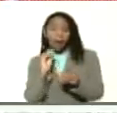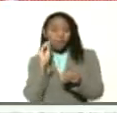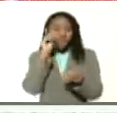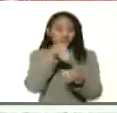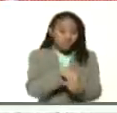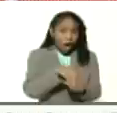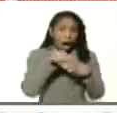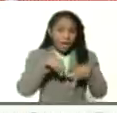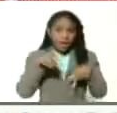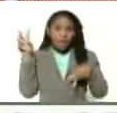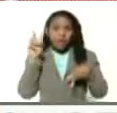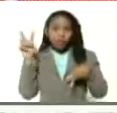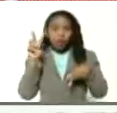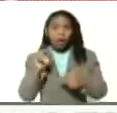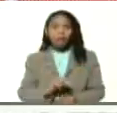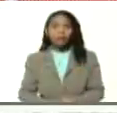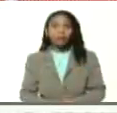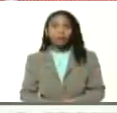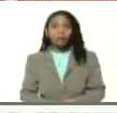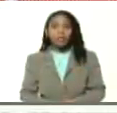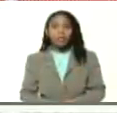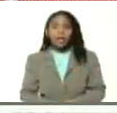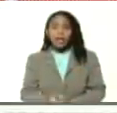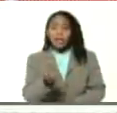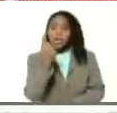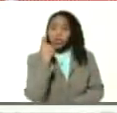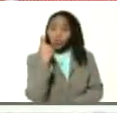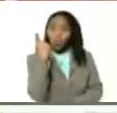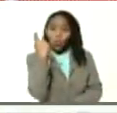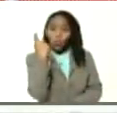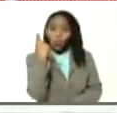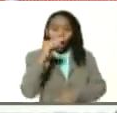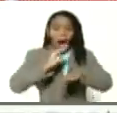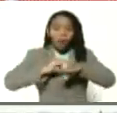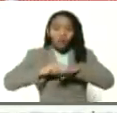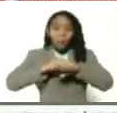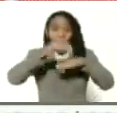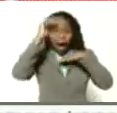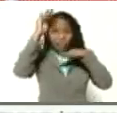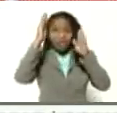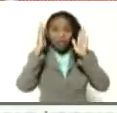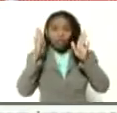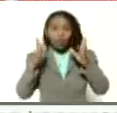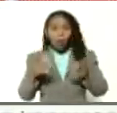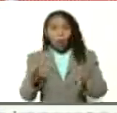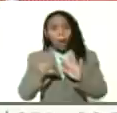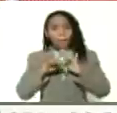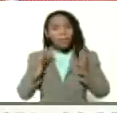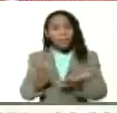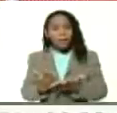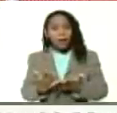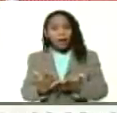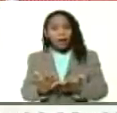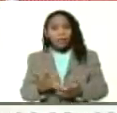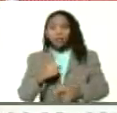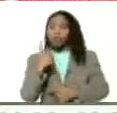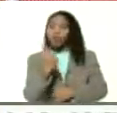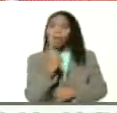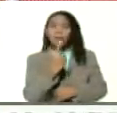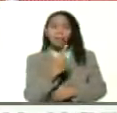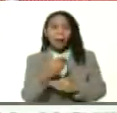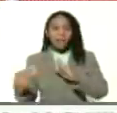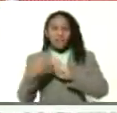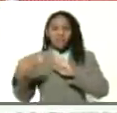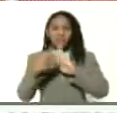Venezuela. Ni un algodón para atender la pandemia, ¿no? Para desestabilizar,